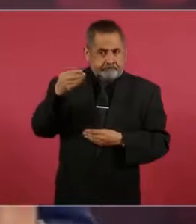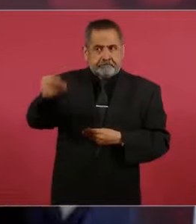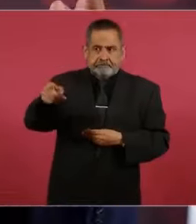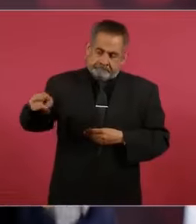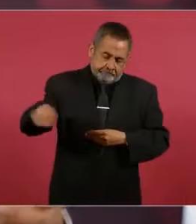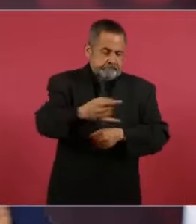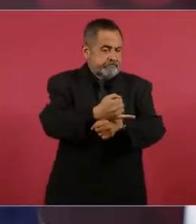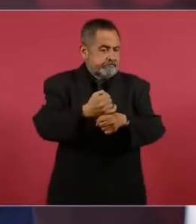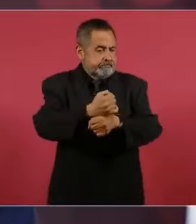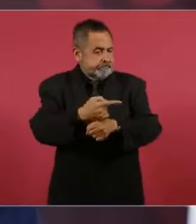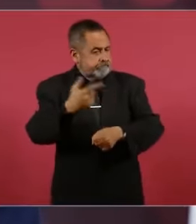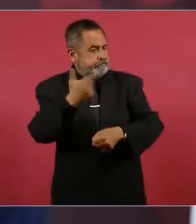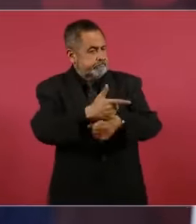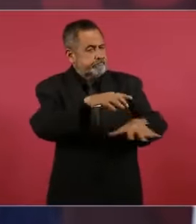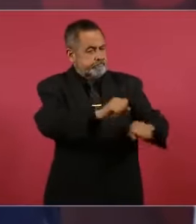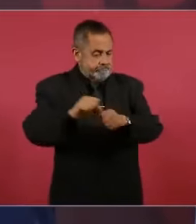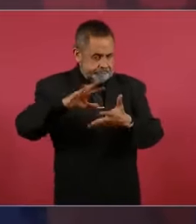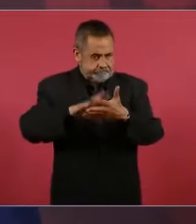para que inicie la investigación.